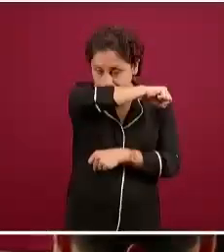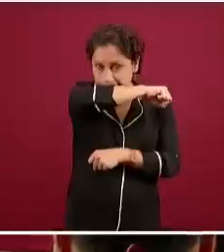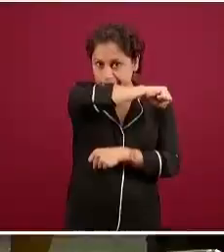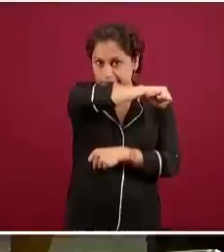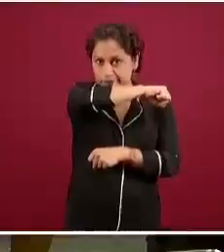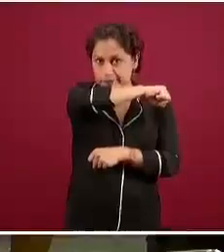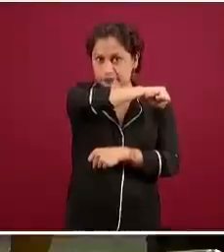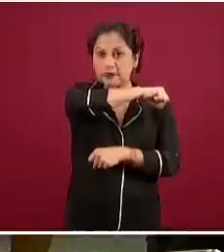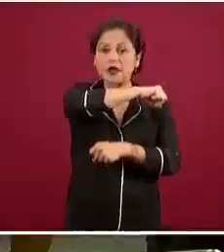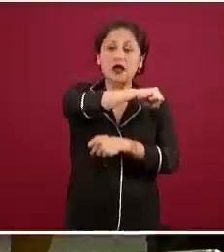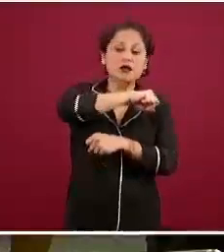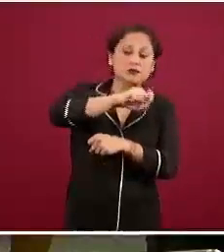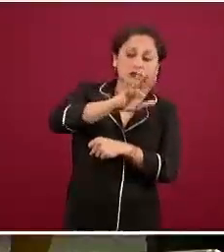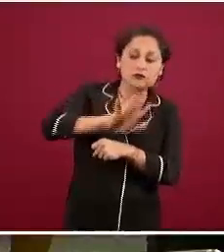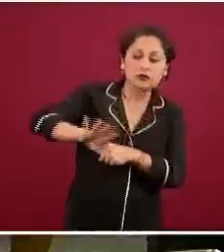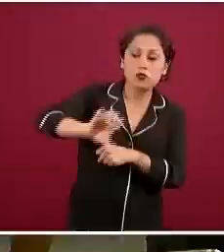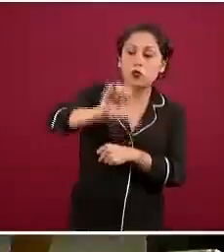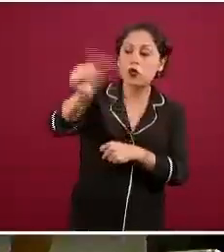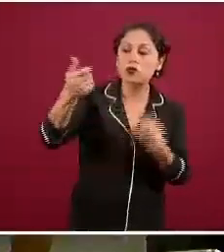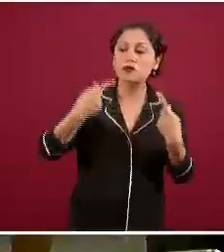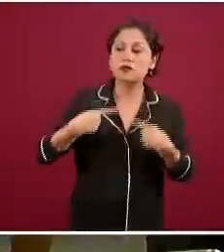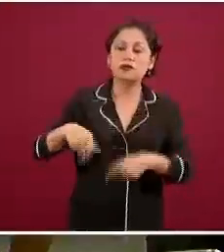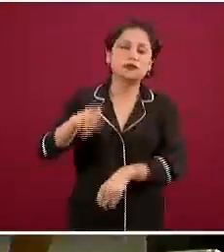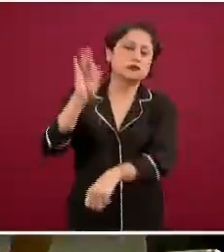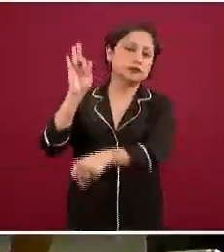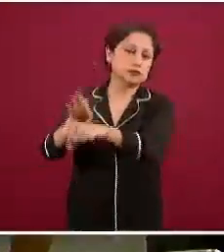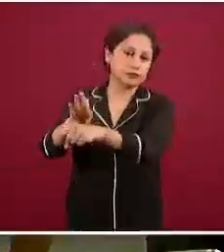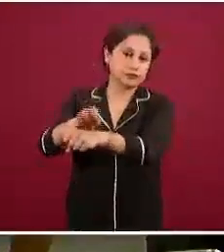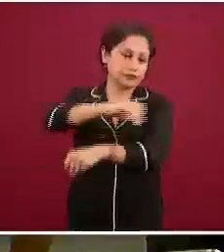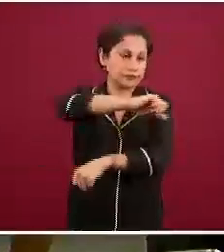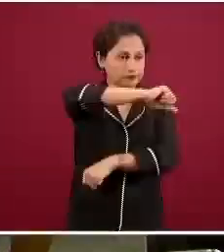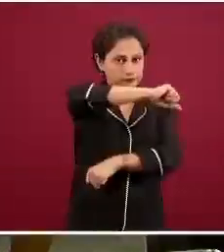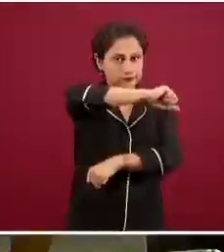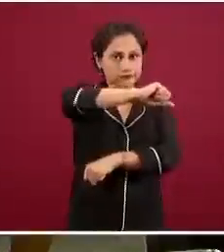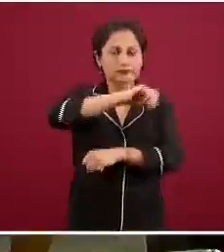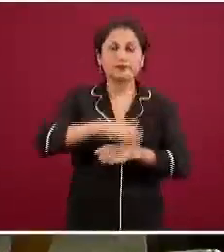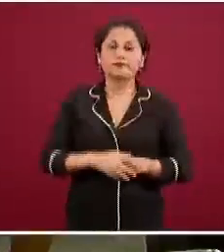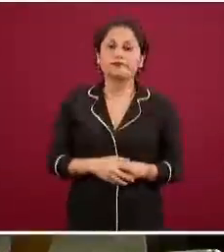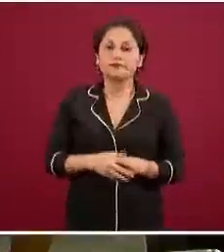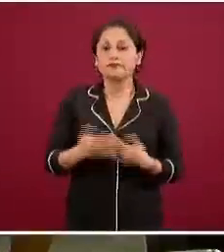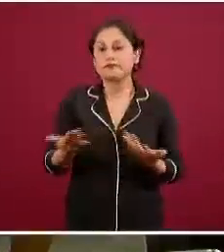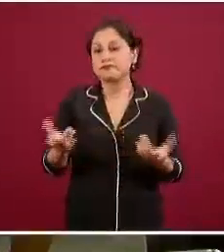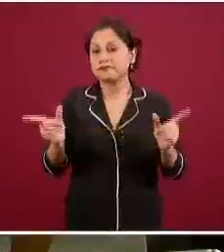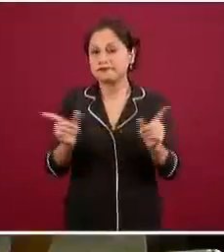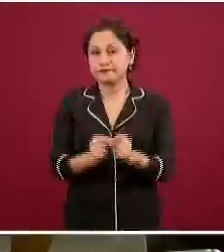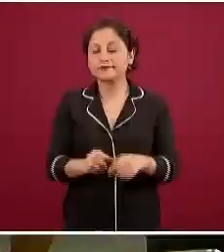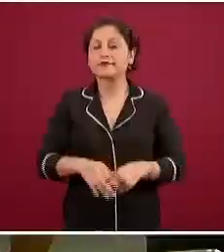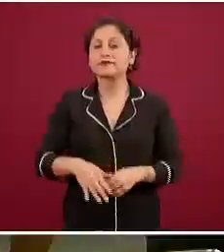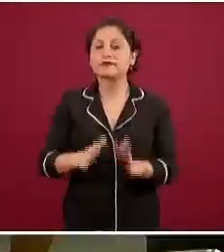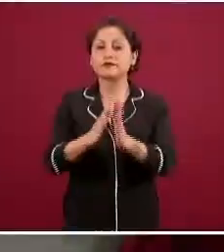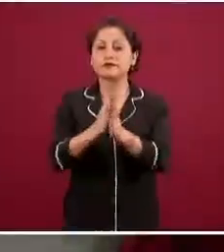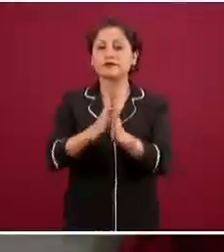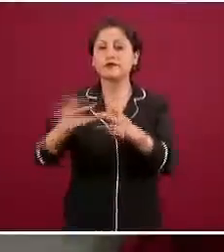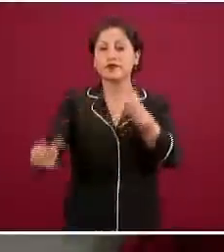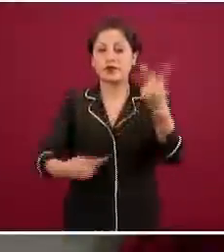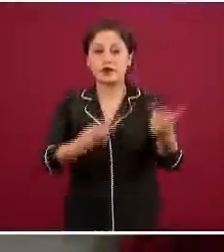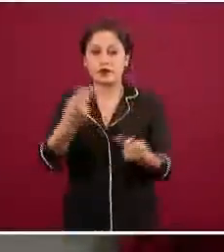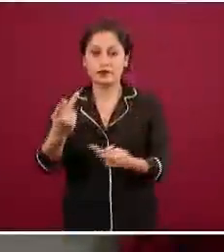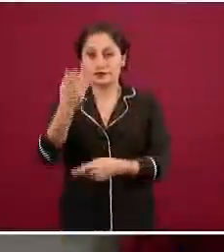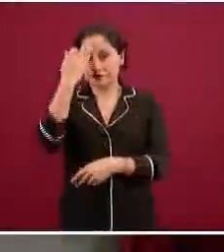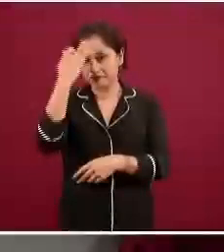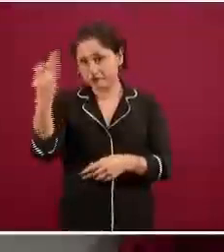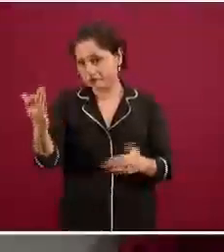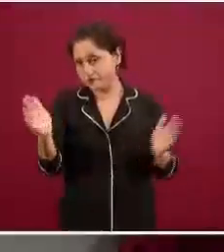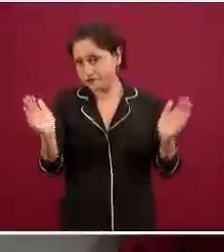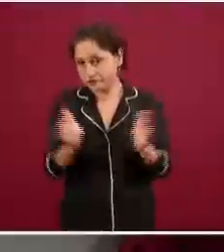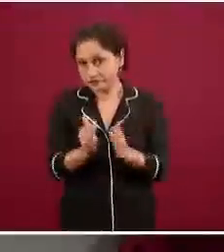a alguien que esté a esa distancia. Tan tan. Va a haber poco tiempo para preguntas. Ahí empecemos con Melina